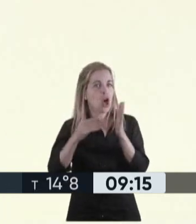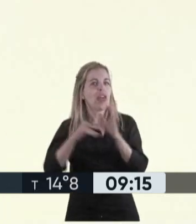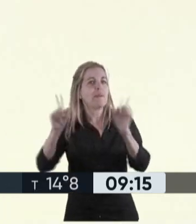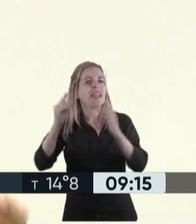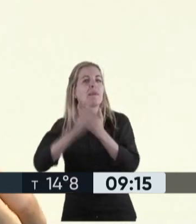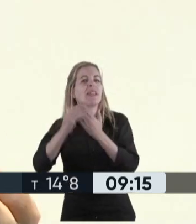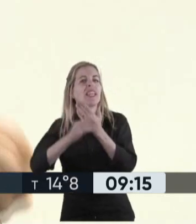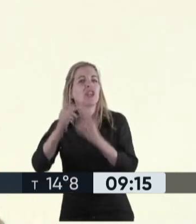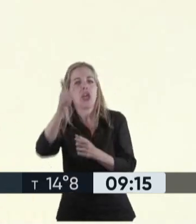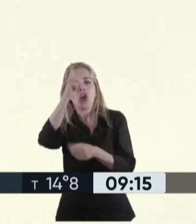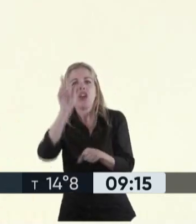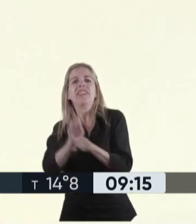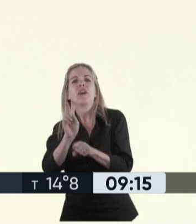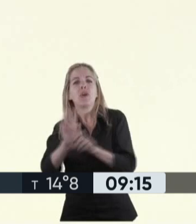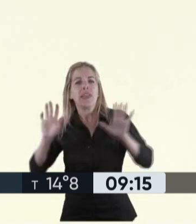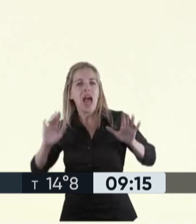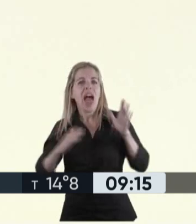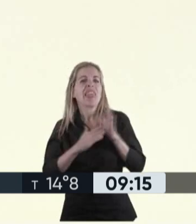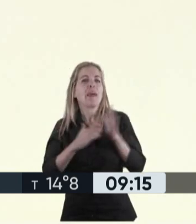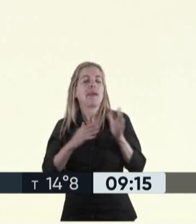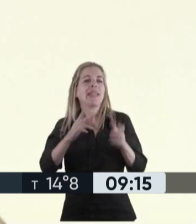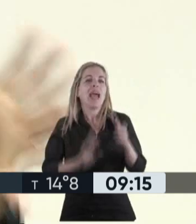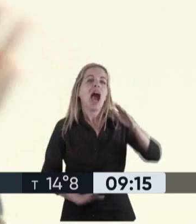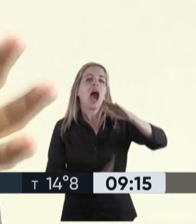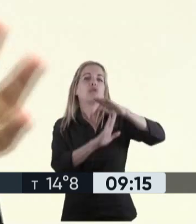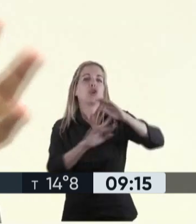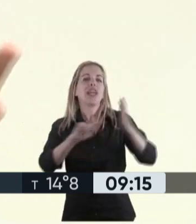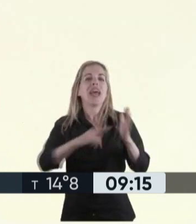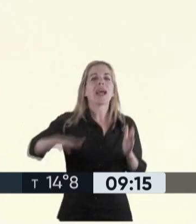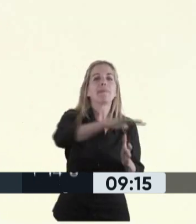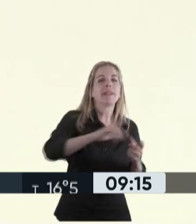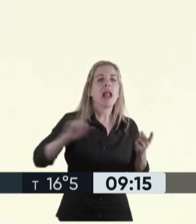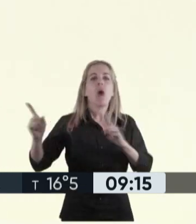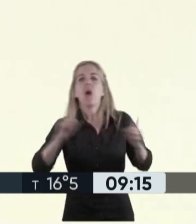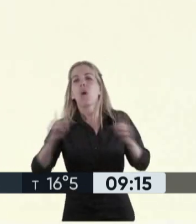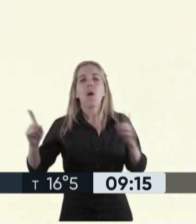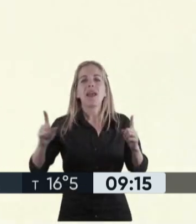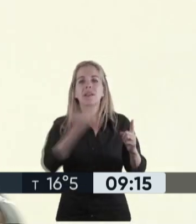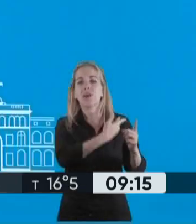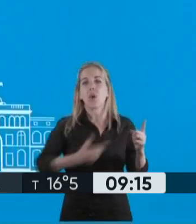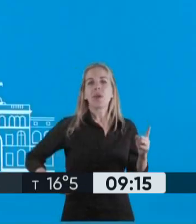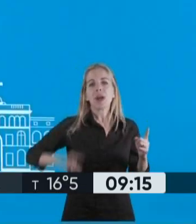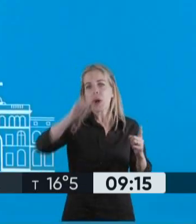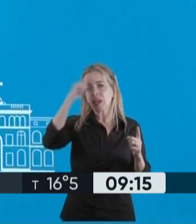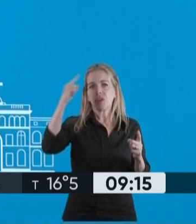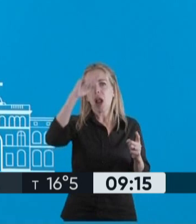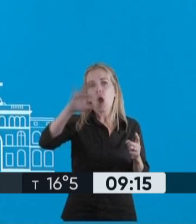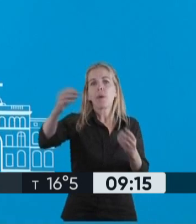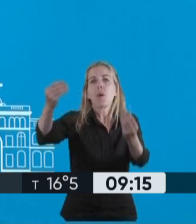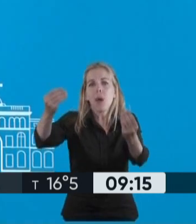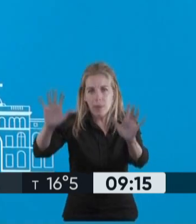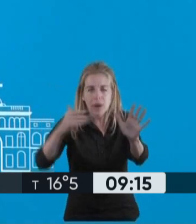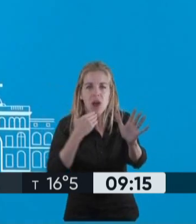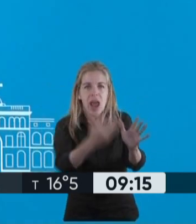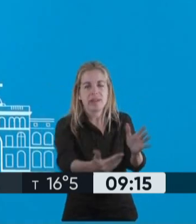de la Nación, sino de autoridades porteñas. ¿Cuál es el punto ahí? ¿Cómo se para el Gobierno Nacional ante esto? Gracias,